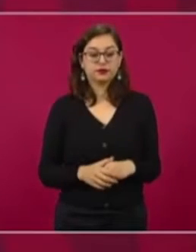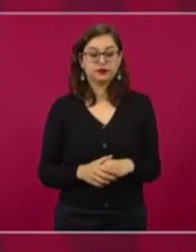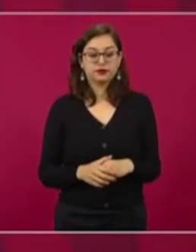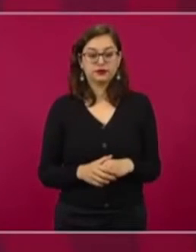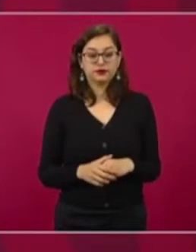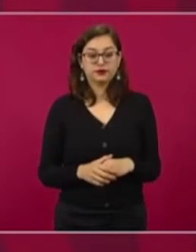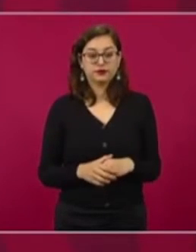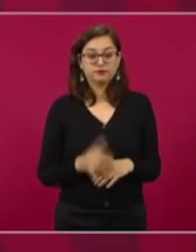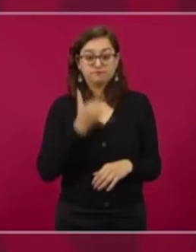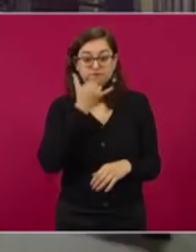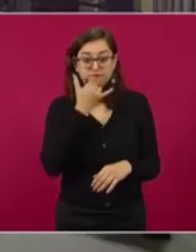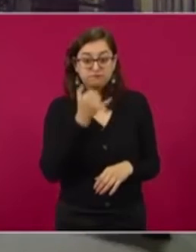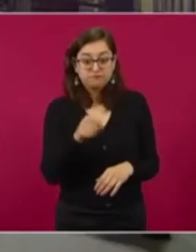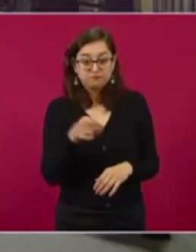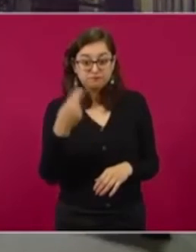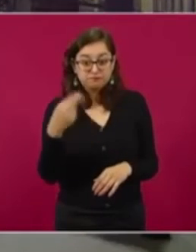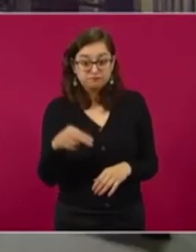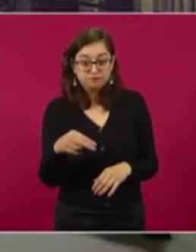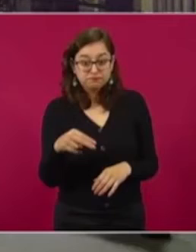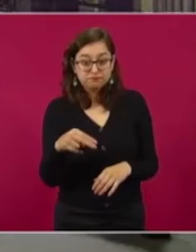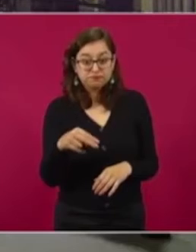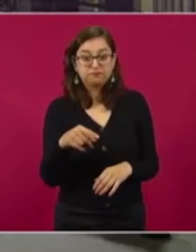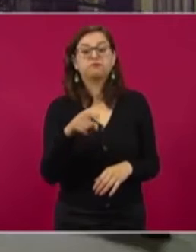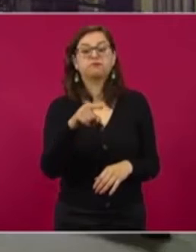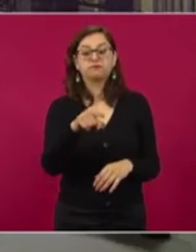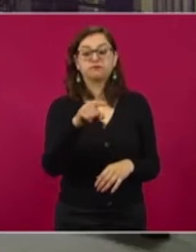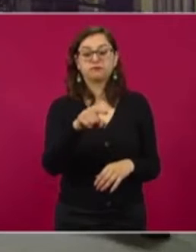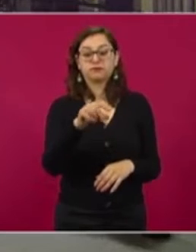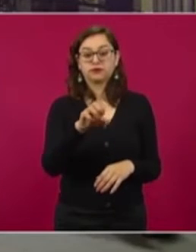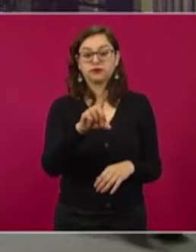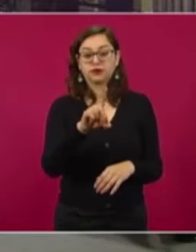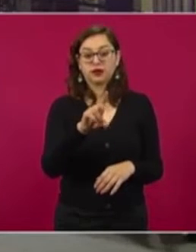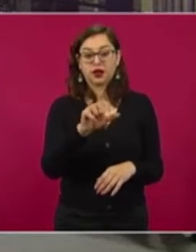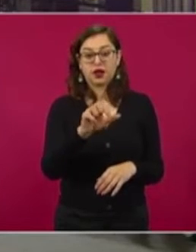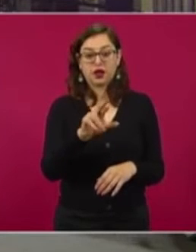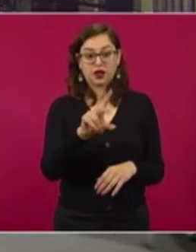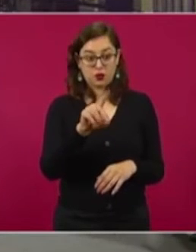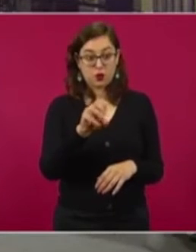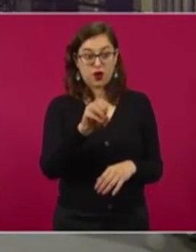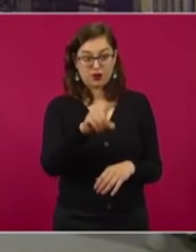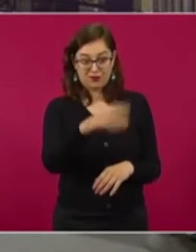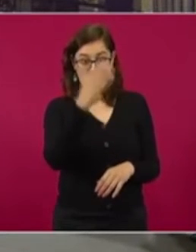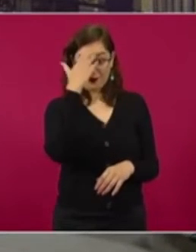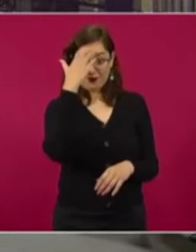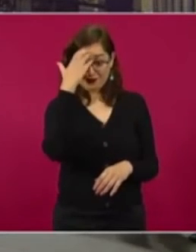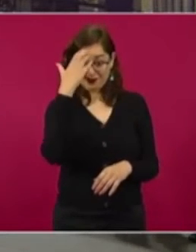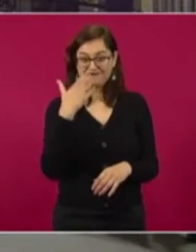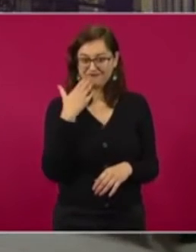¿cuál es tu nombre? Eduardo nos explicaría muy bien esto.